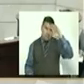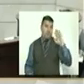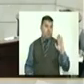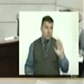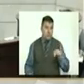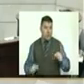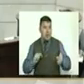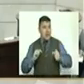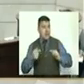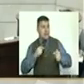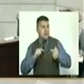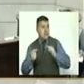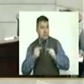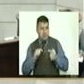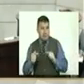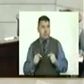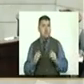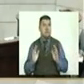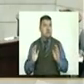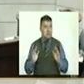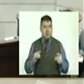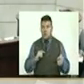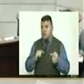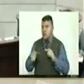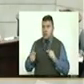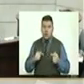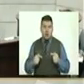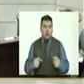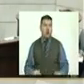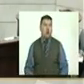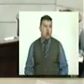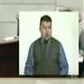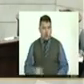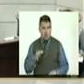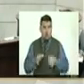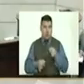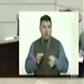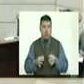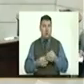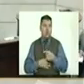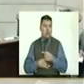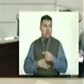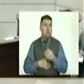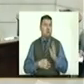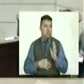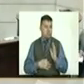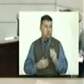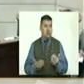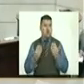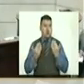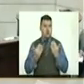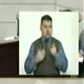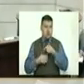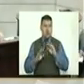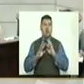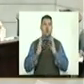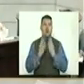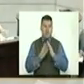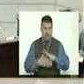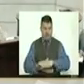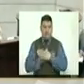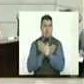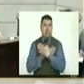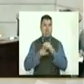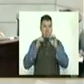gran discusión que finalmente la justicia zanjó y que permitió que el Congreso de la República